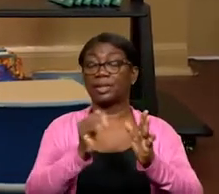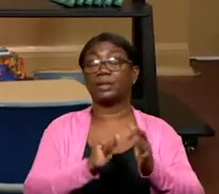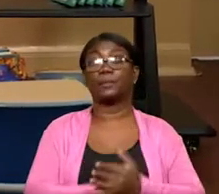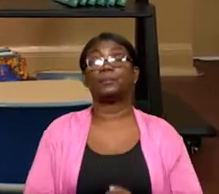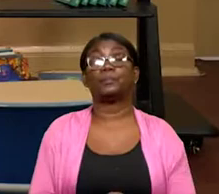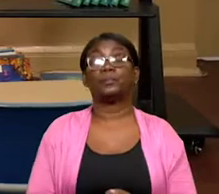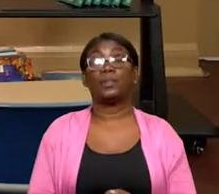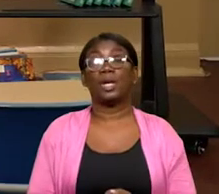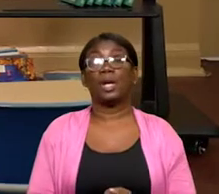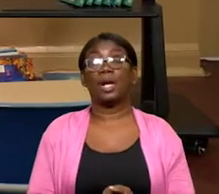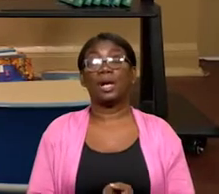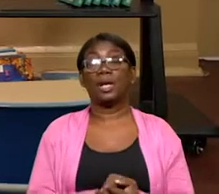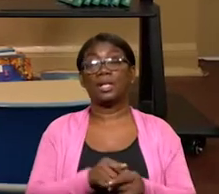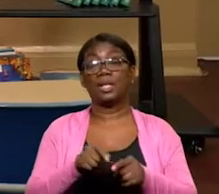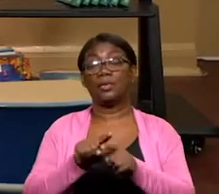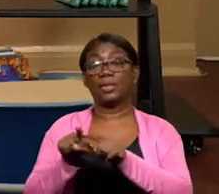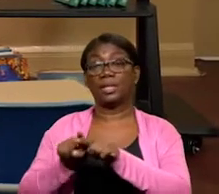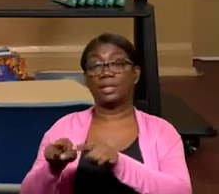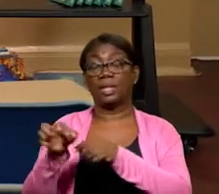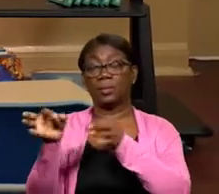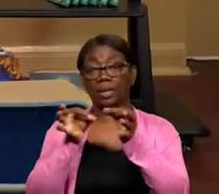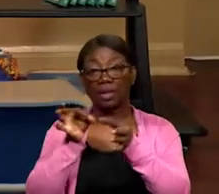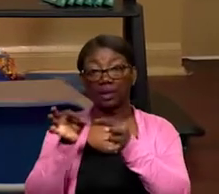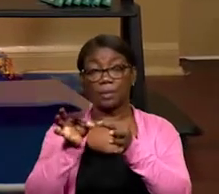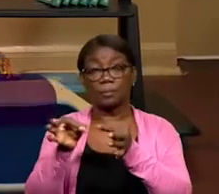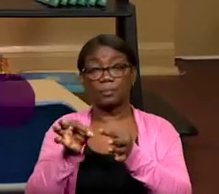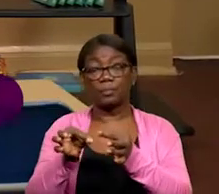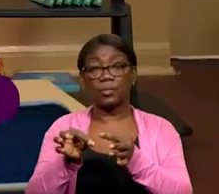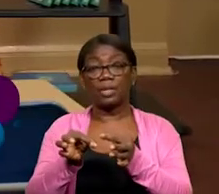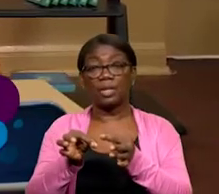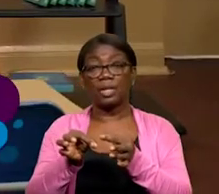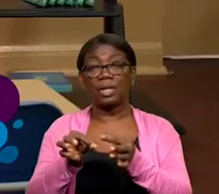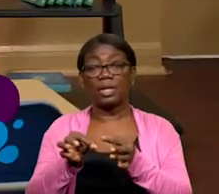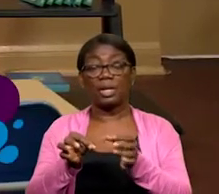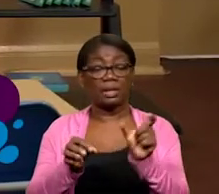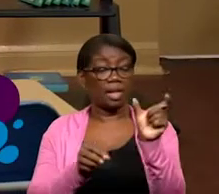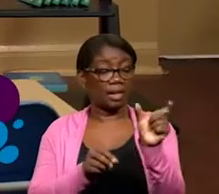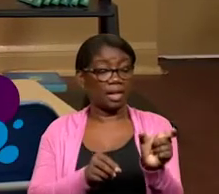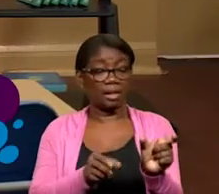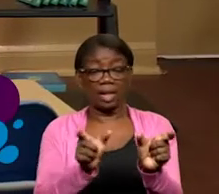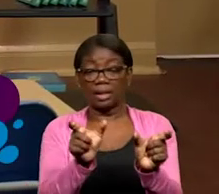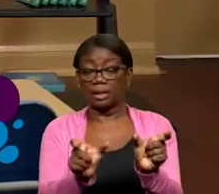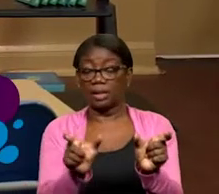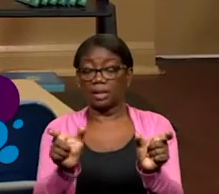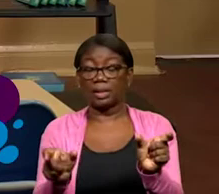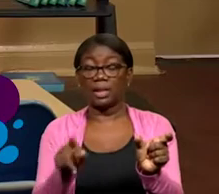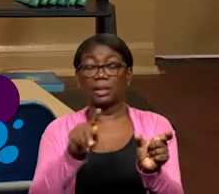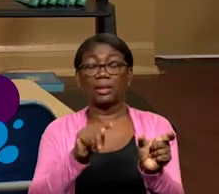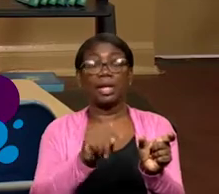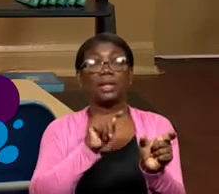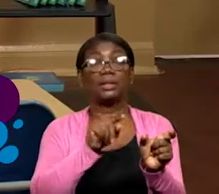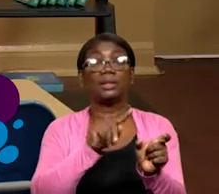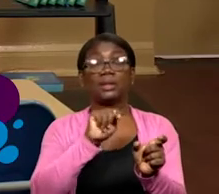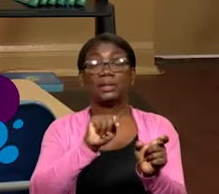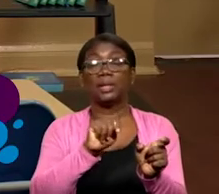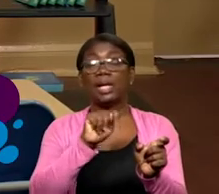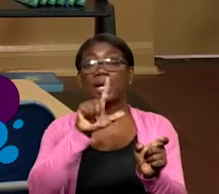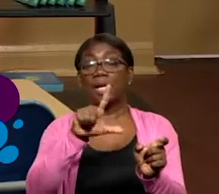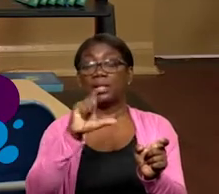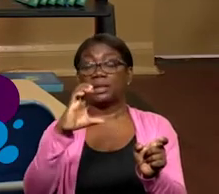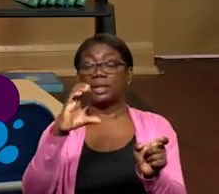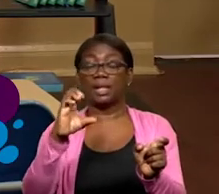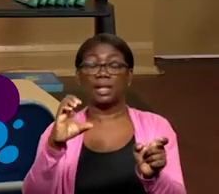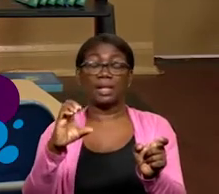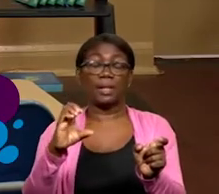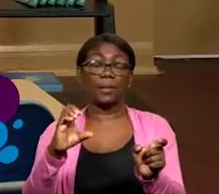a las explicaciones que se dieron en torno a lo que son las tarjetas de televisores, tecnología LCD y